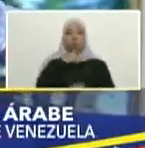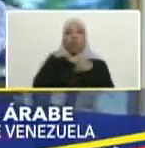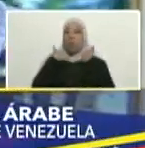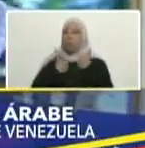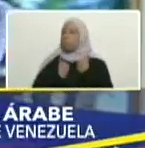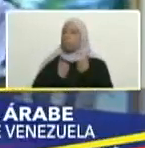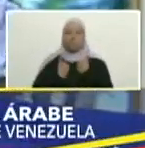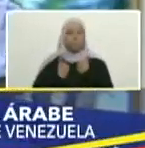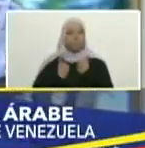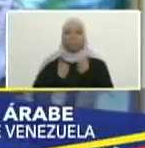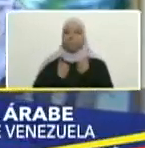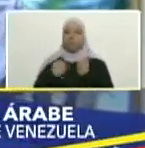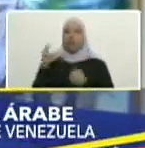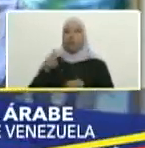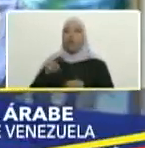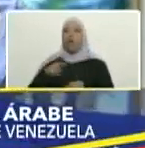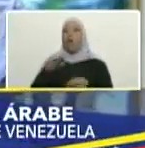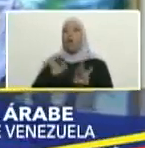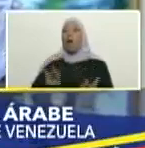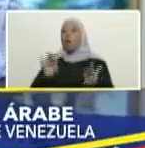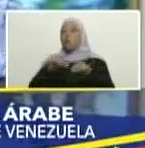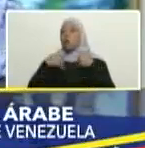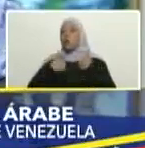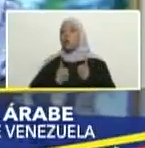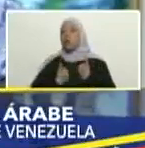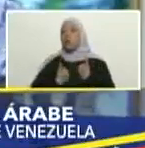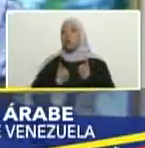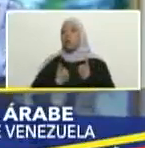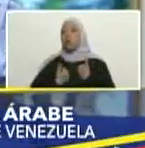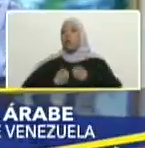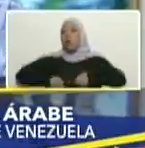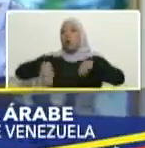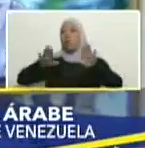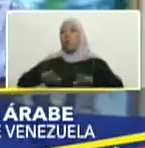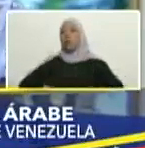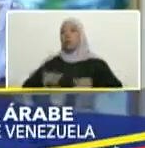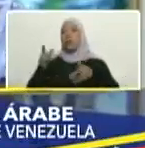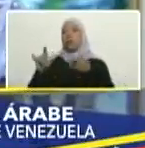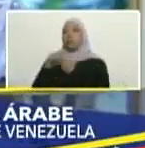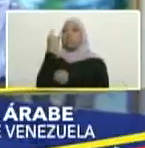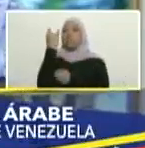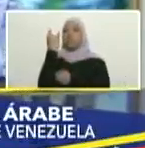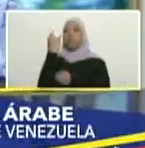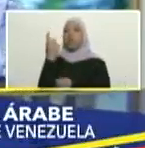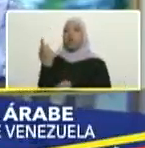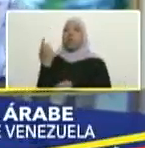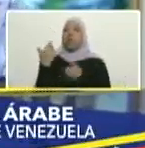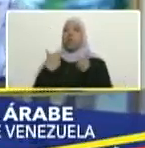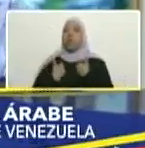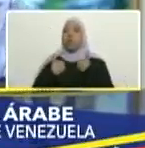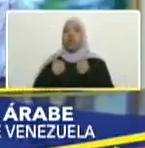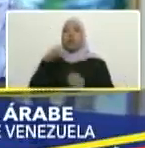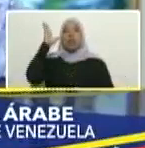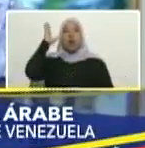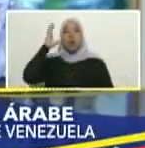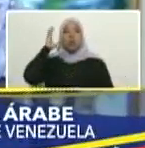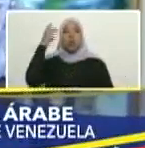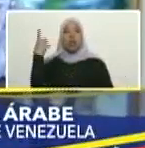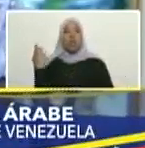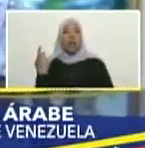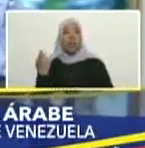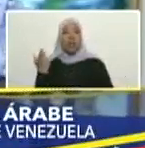nadie, rendirse es traición, cansarse es la falta de conciencia. El que